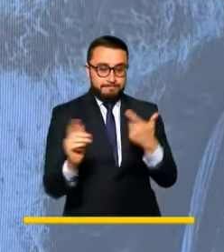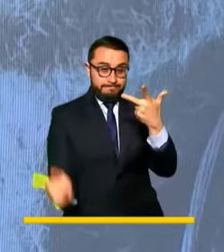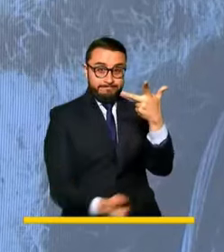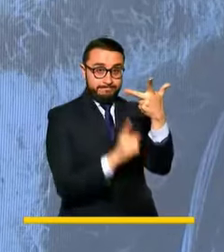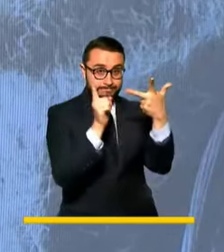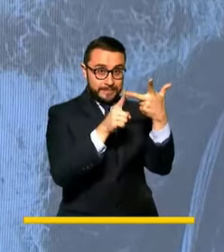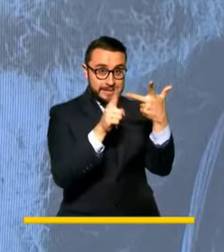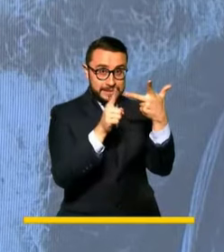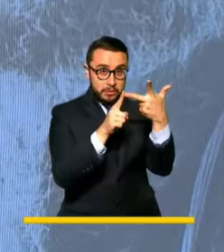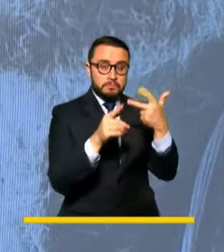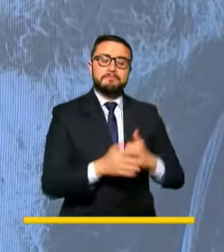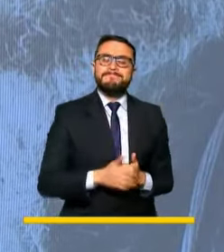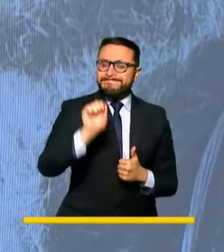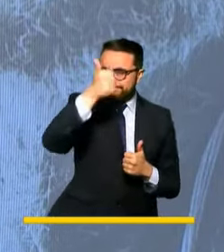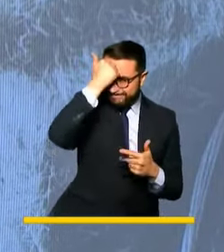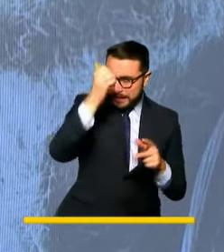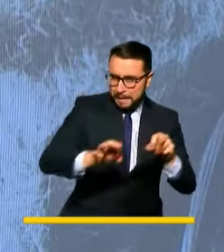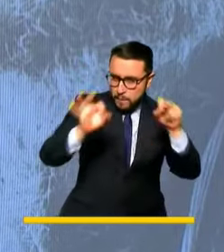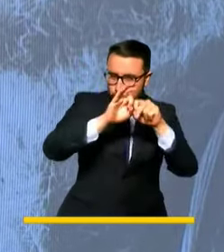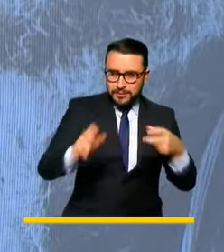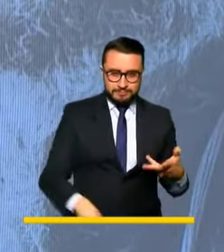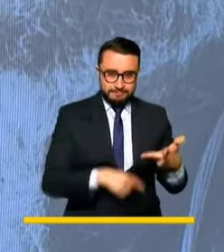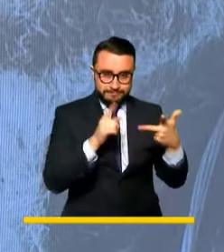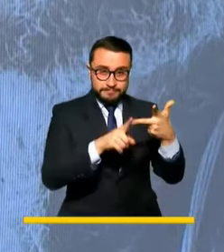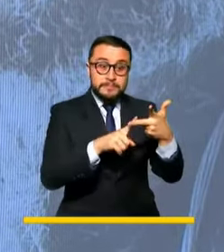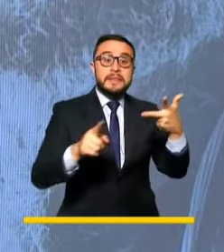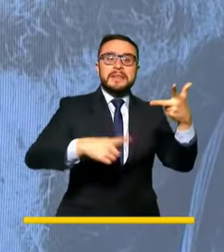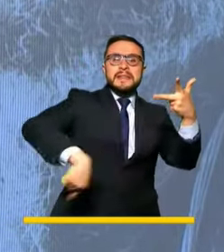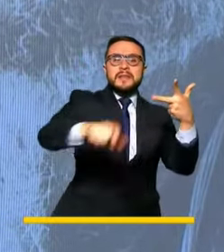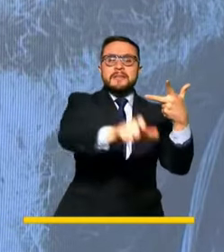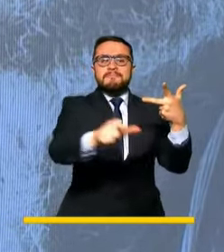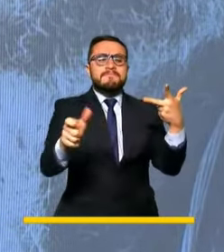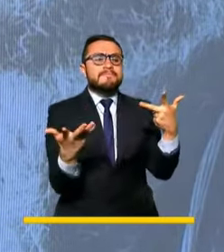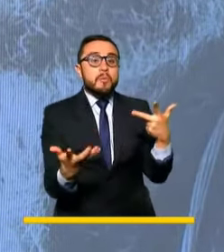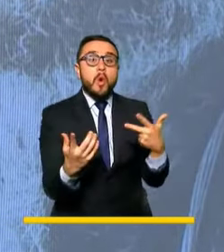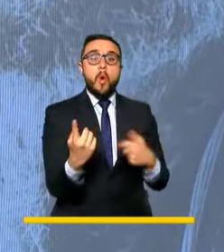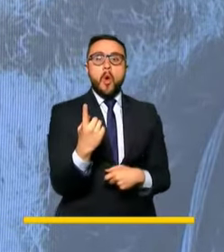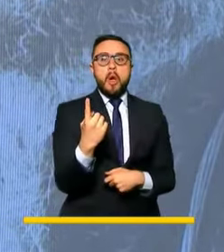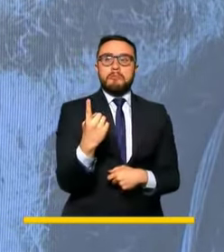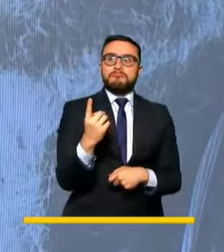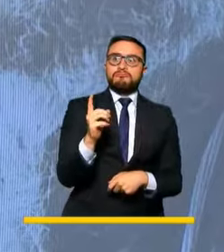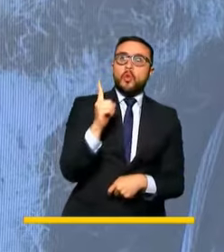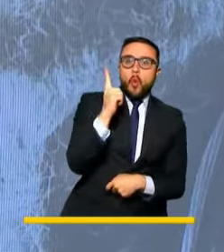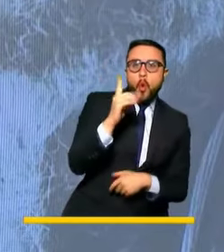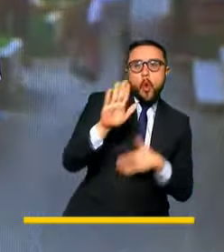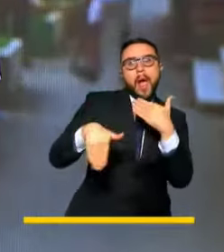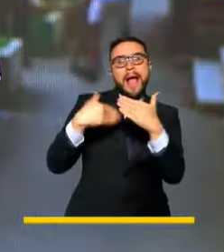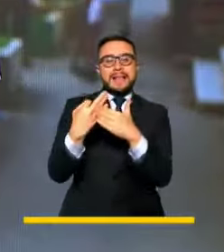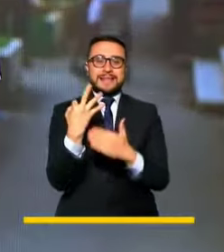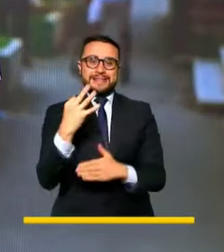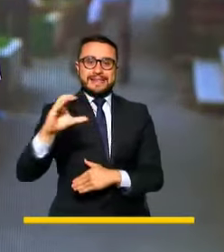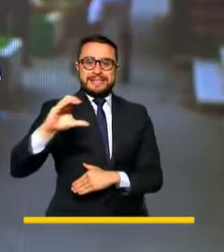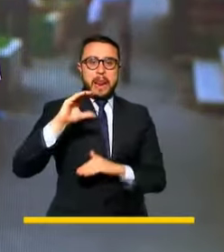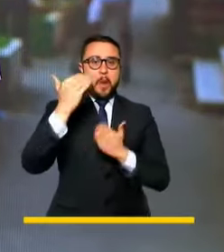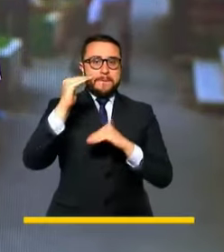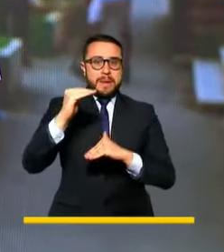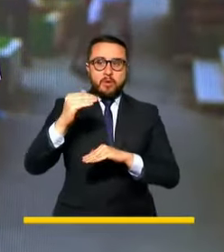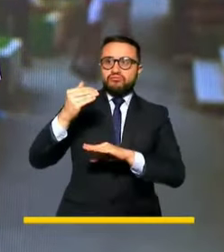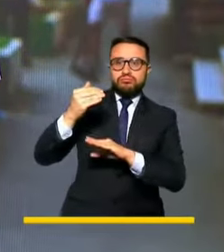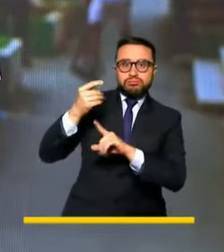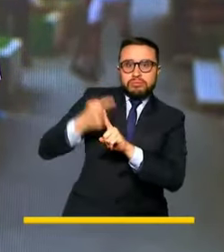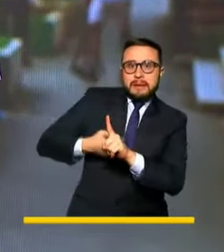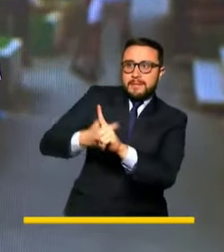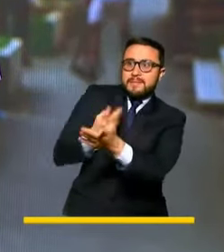es para quienes cotizan entre uno y hasta dos coma tres salarios mínimos mensuales